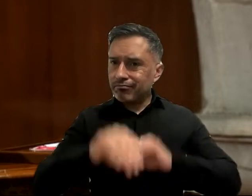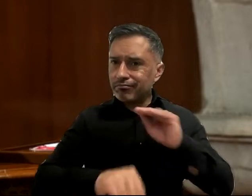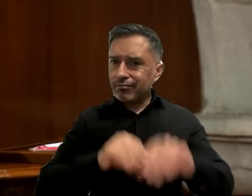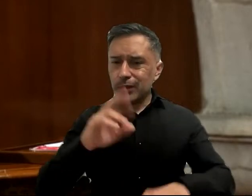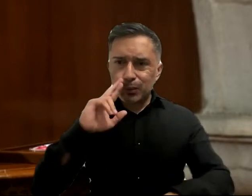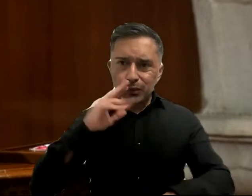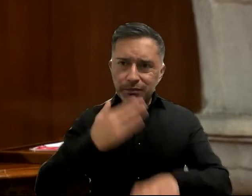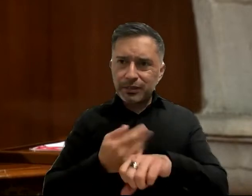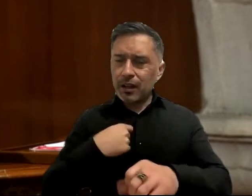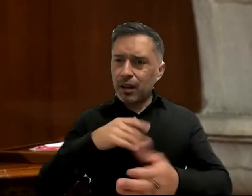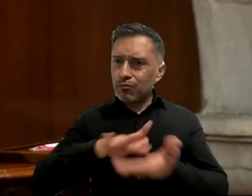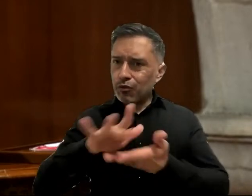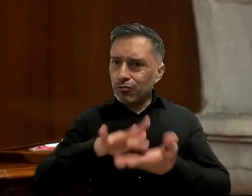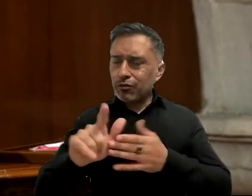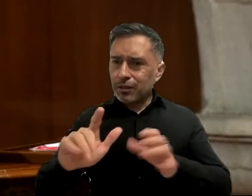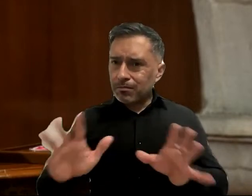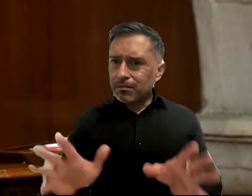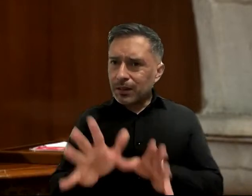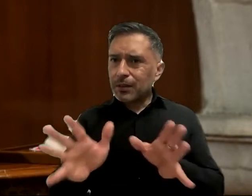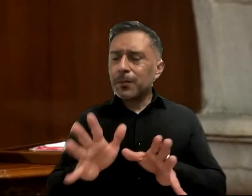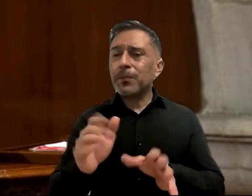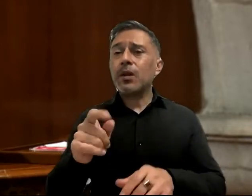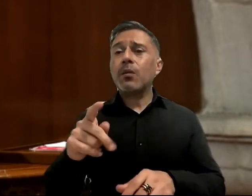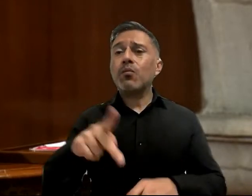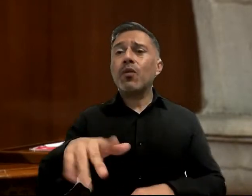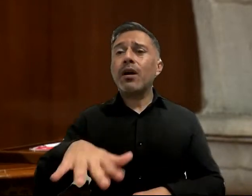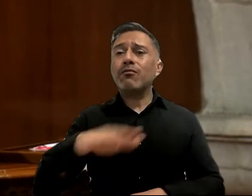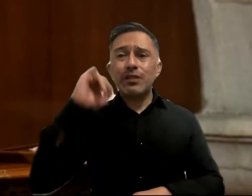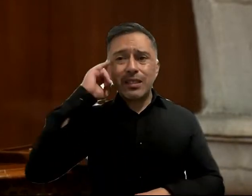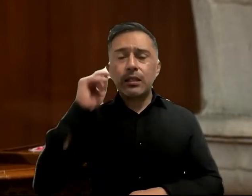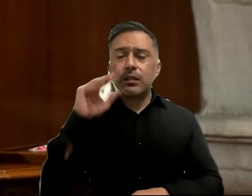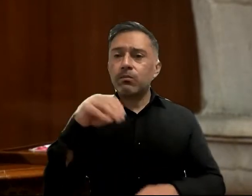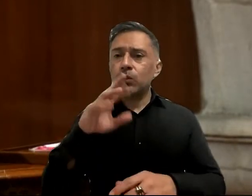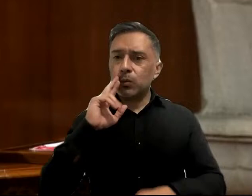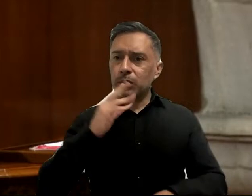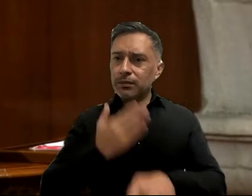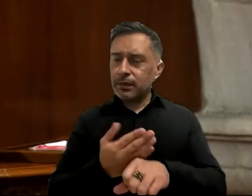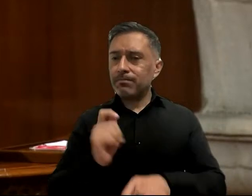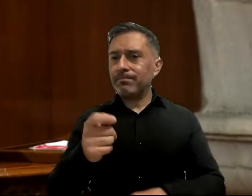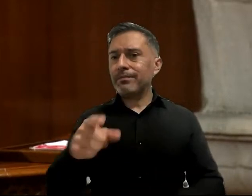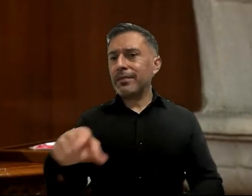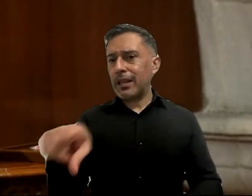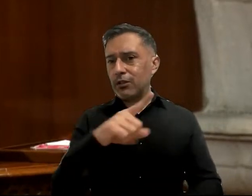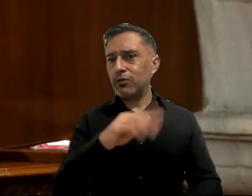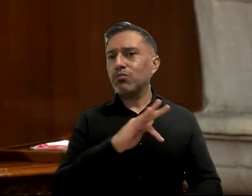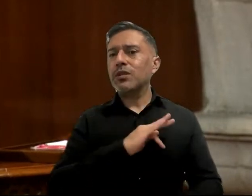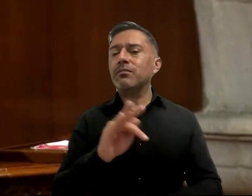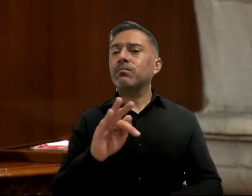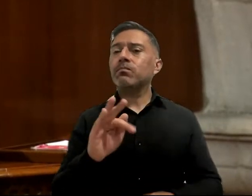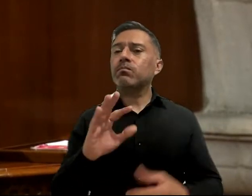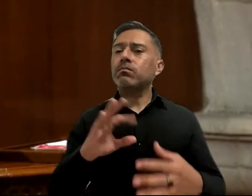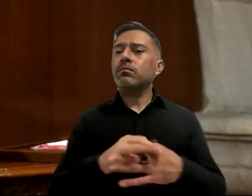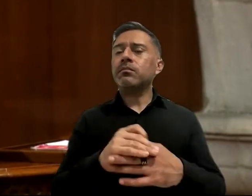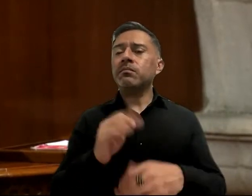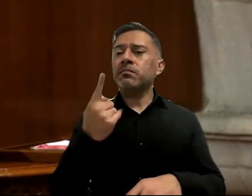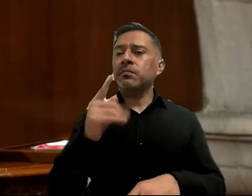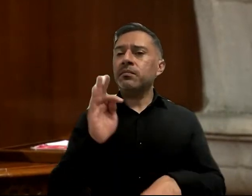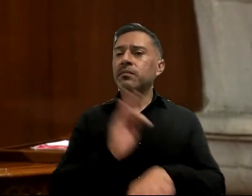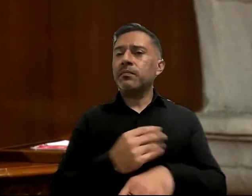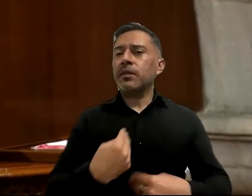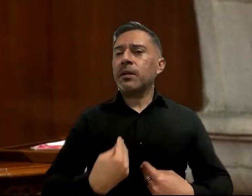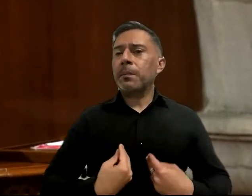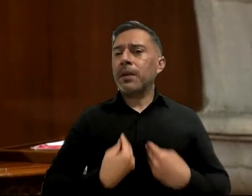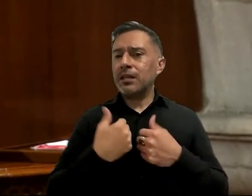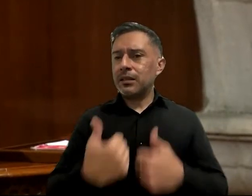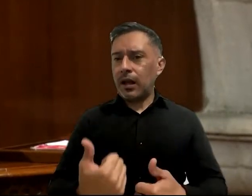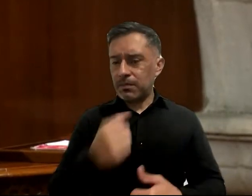participación y la corresponsabilidad de los pueblos indígenas para que ellos sean actores sustantivos del bienestar y desarrollo de